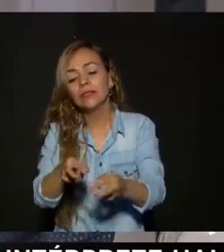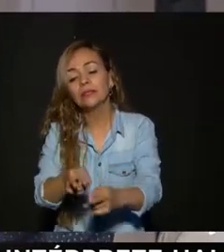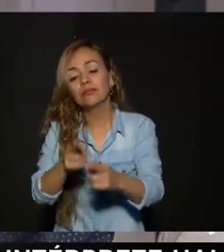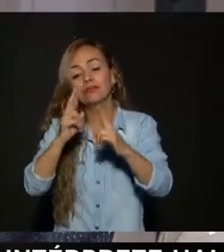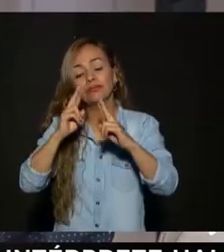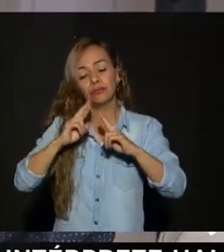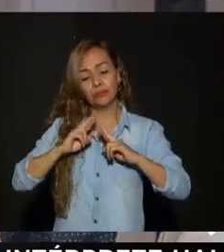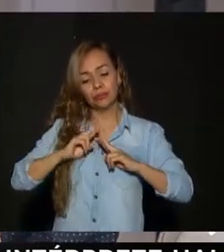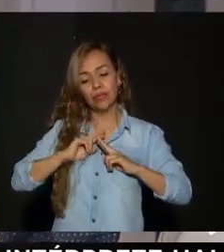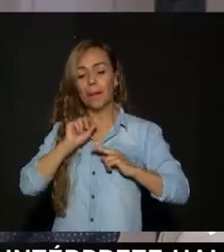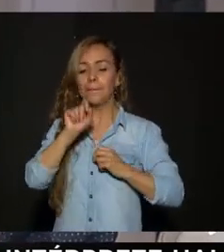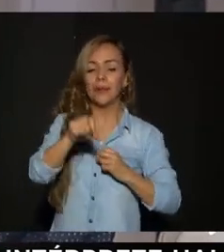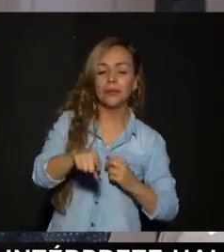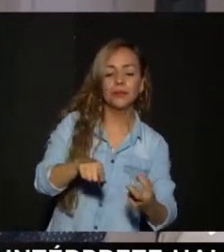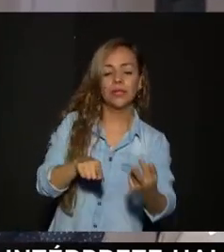parte y nos vamos